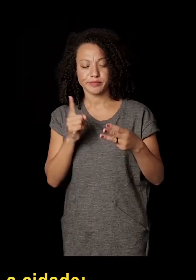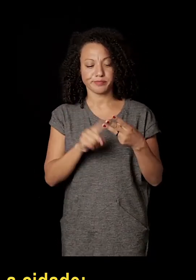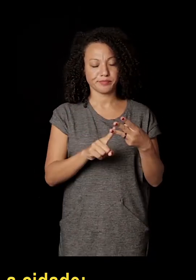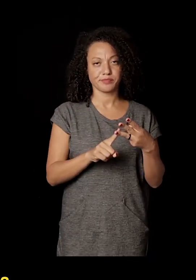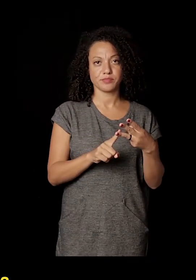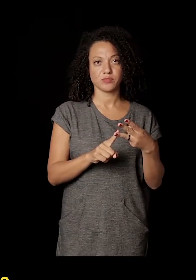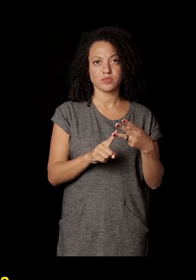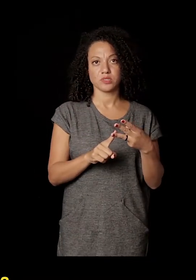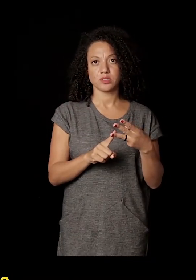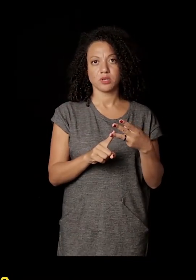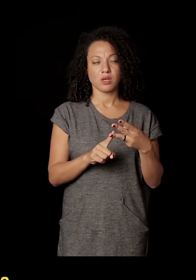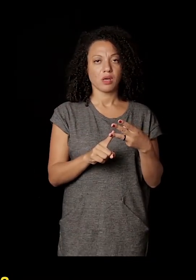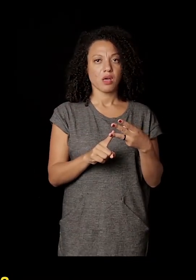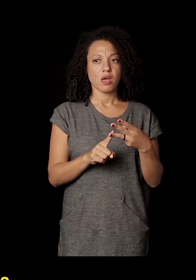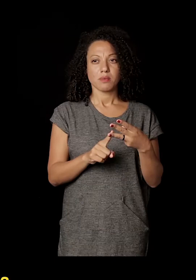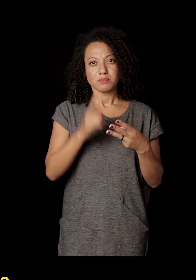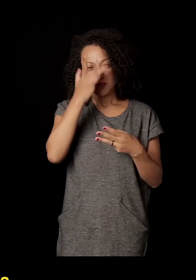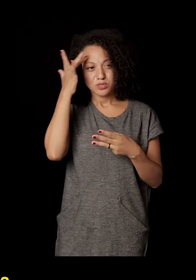exclusión,